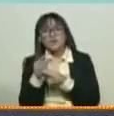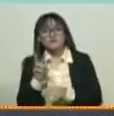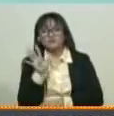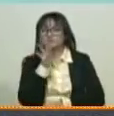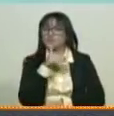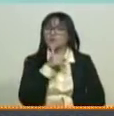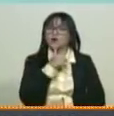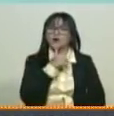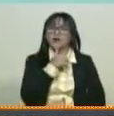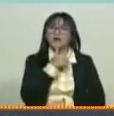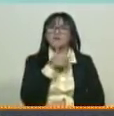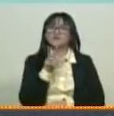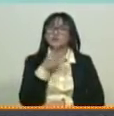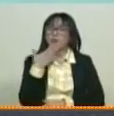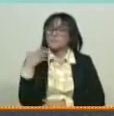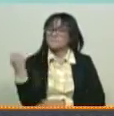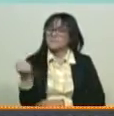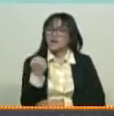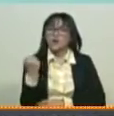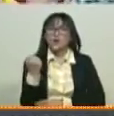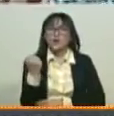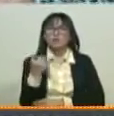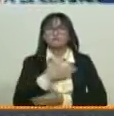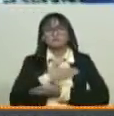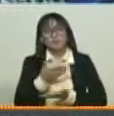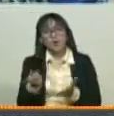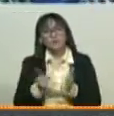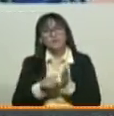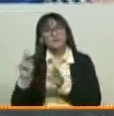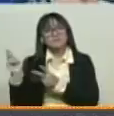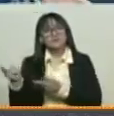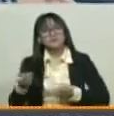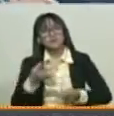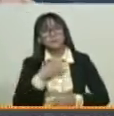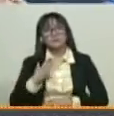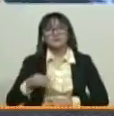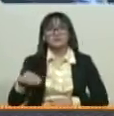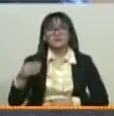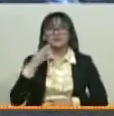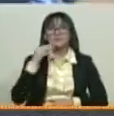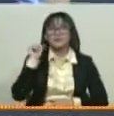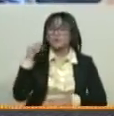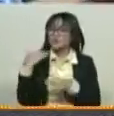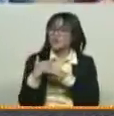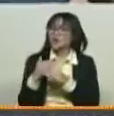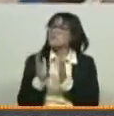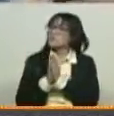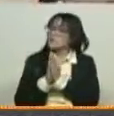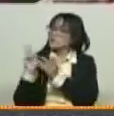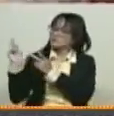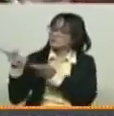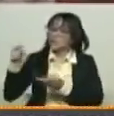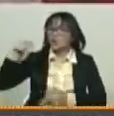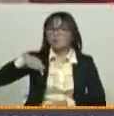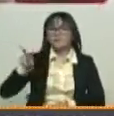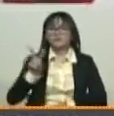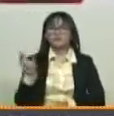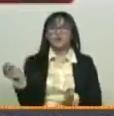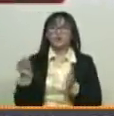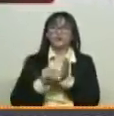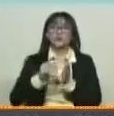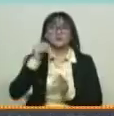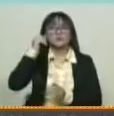y nosotros les extendemos, les ratificamos la invitación que ha hecho el presidente de la República para que vuelvan a su patria. Y estamos